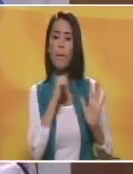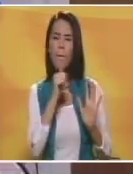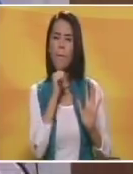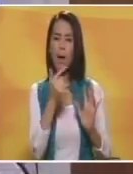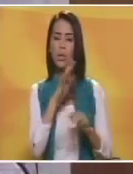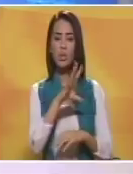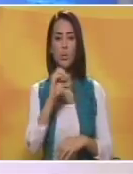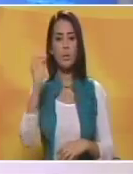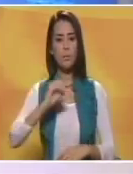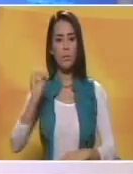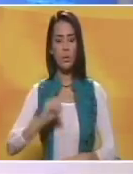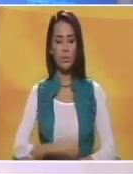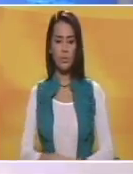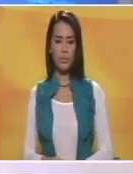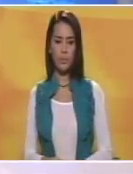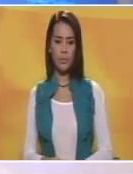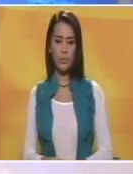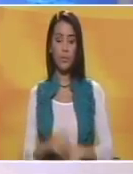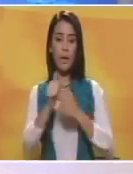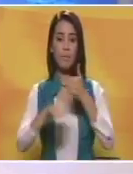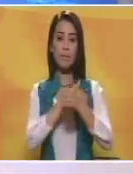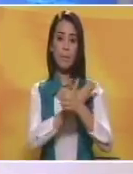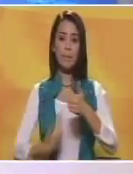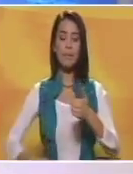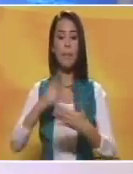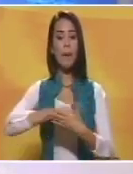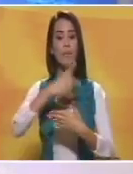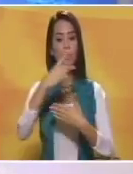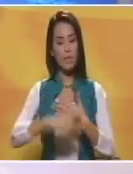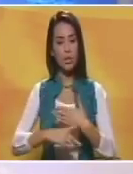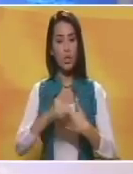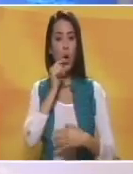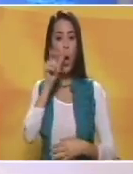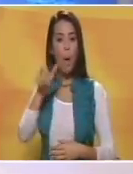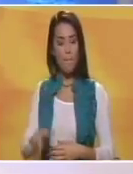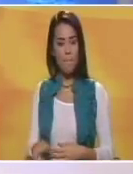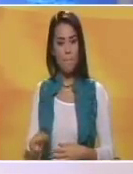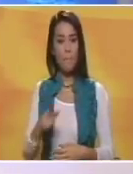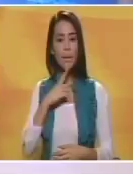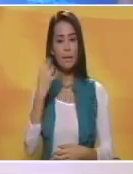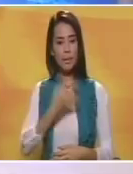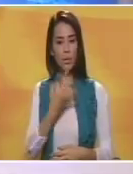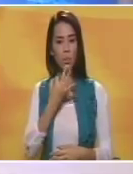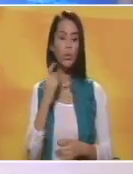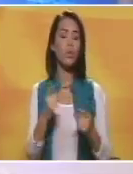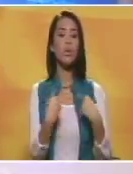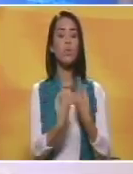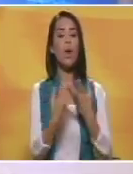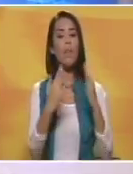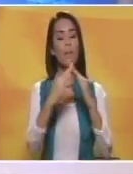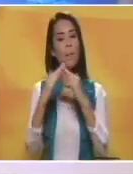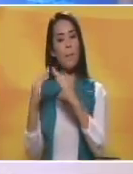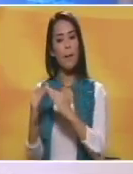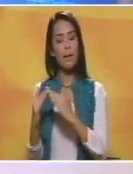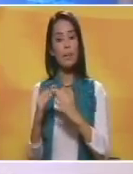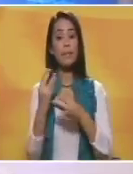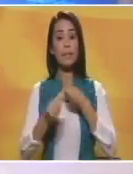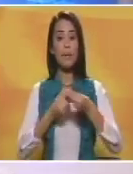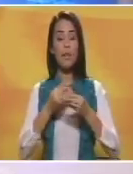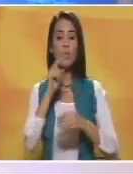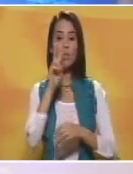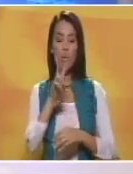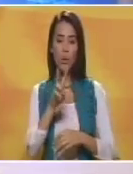50%. El vicepresidente de Planificación, Ricardo Menéndez, informó que el Censo Nacional de Población y Vivienda que se realiza en el